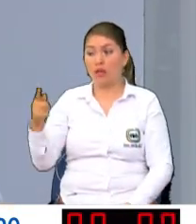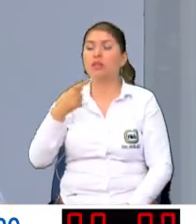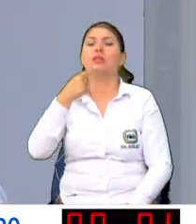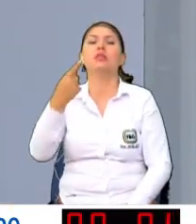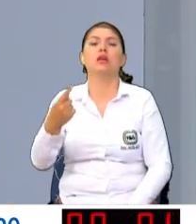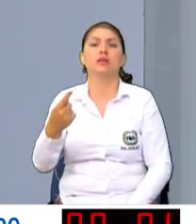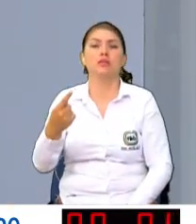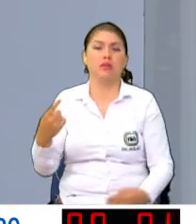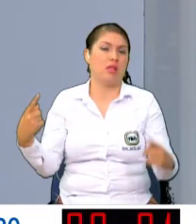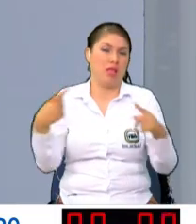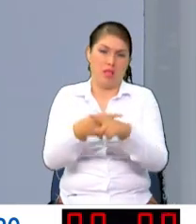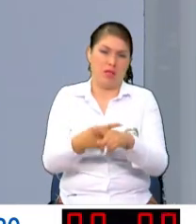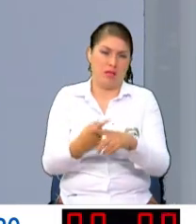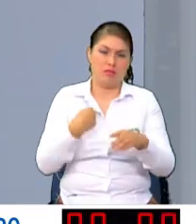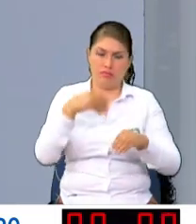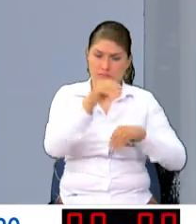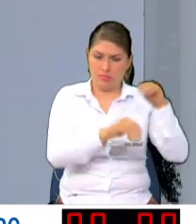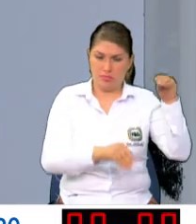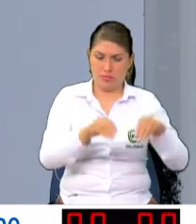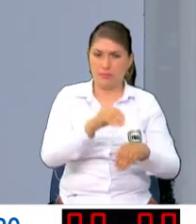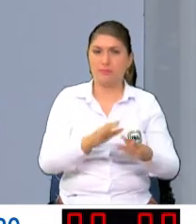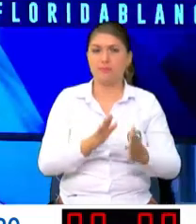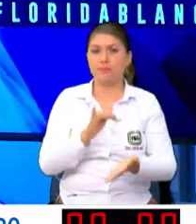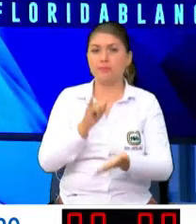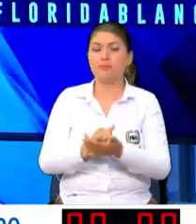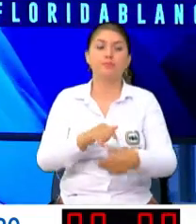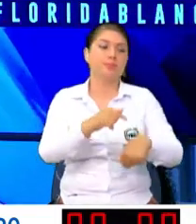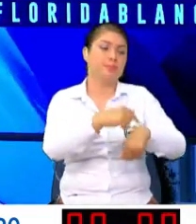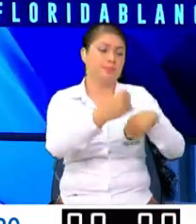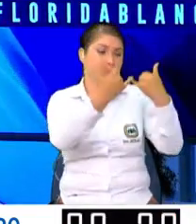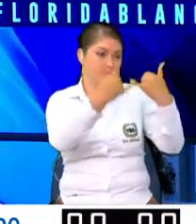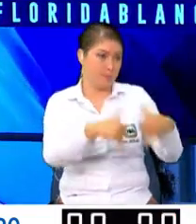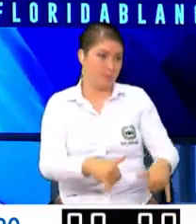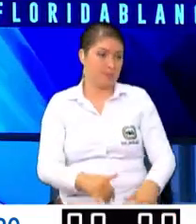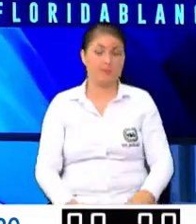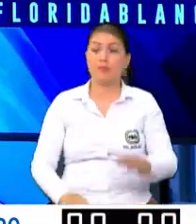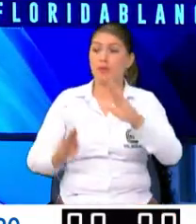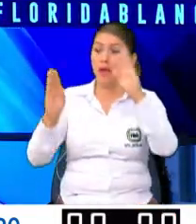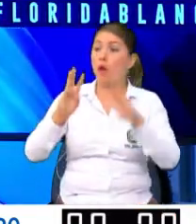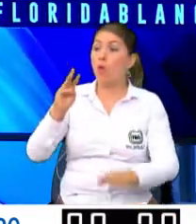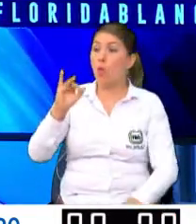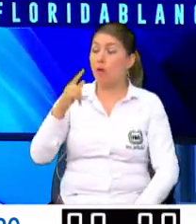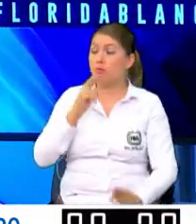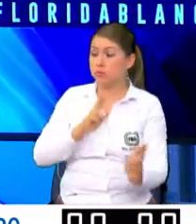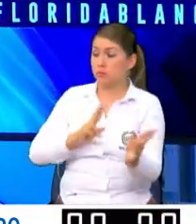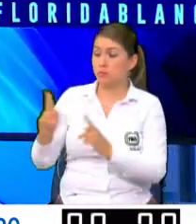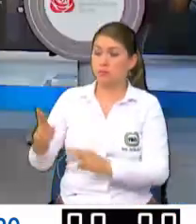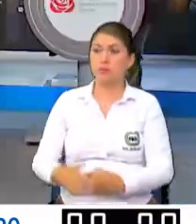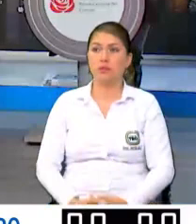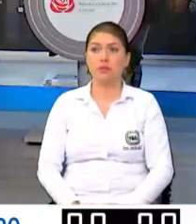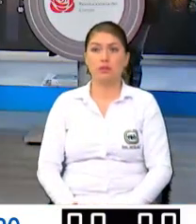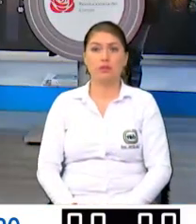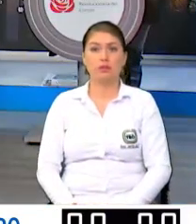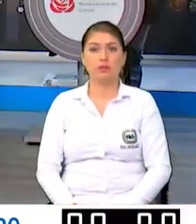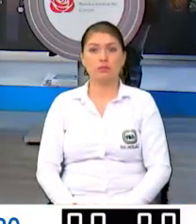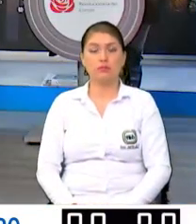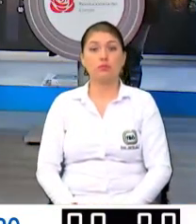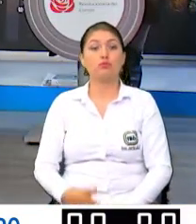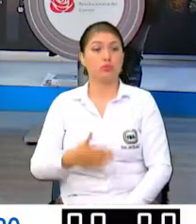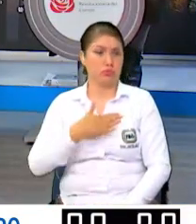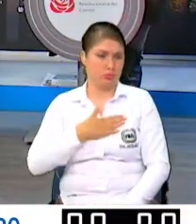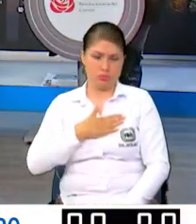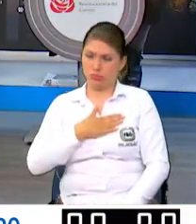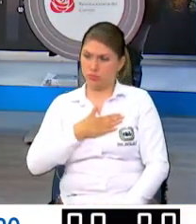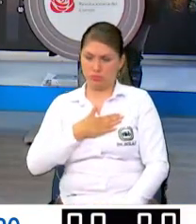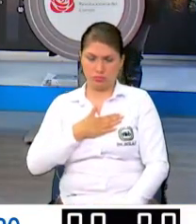decir que estuve en la formulación de pronto que algo el reto terminado su tiempo el candidato willy también tiene algo por responder yo no